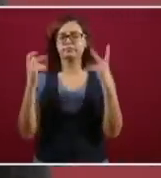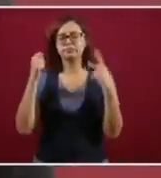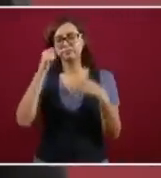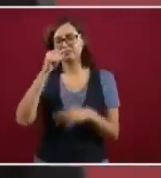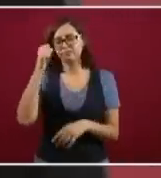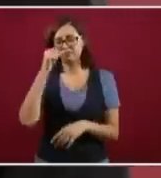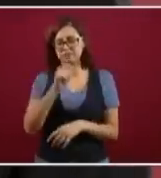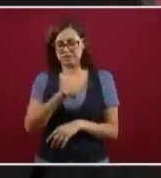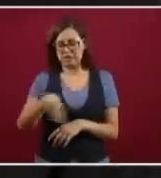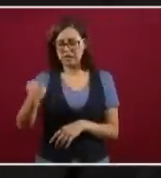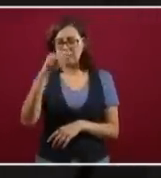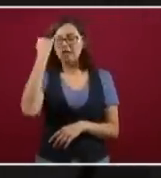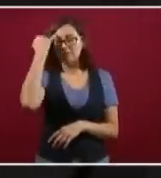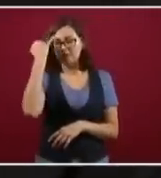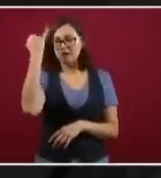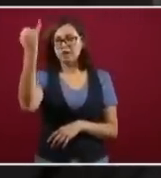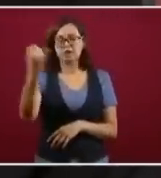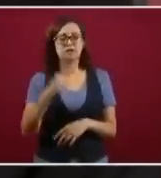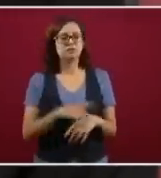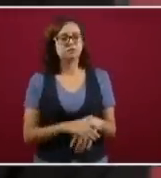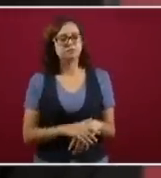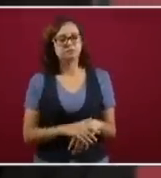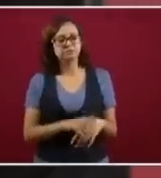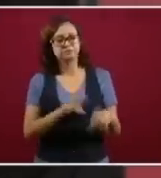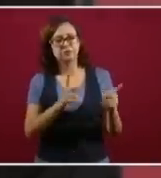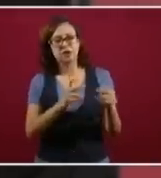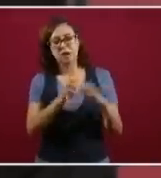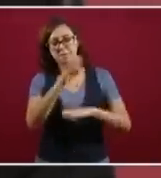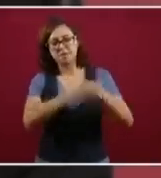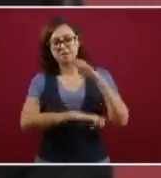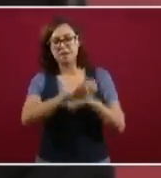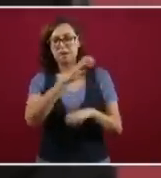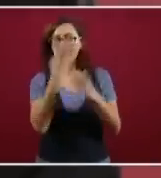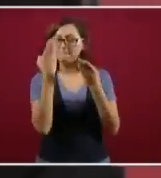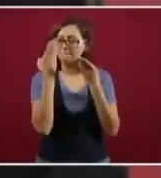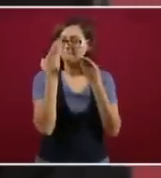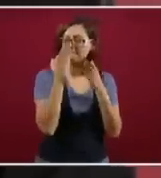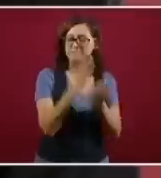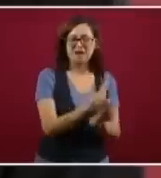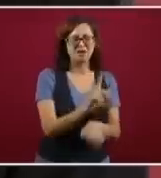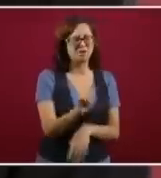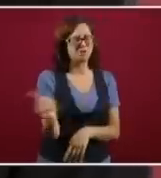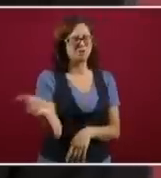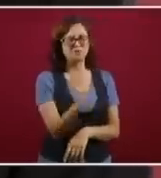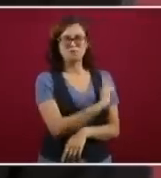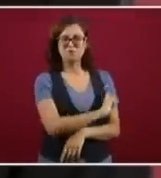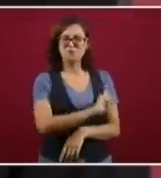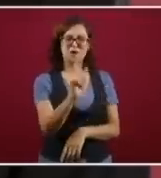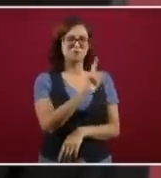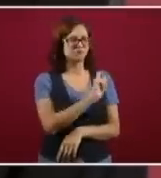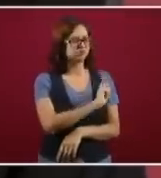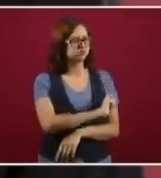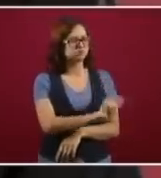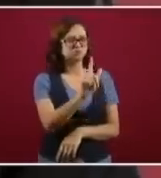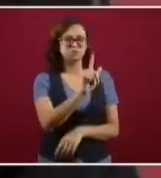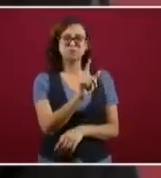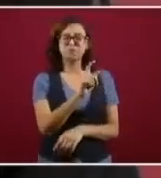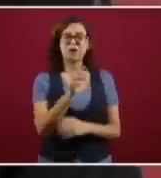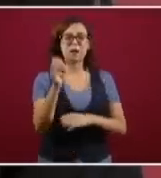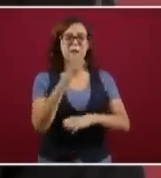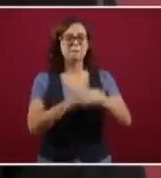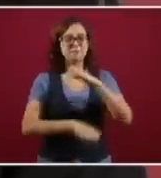un banco famoso, famoso, famoso, una empresa famosa, famosa,